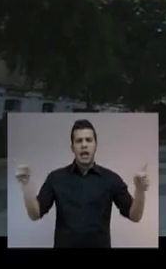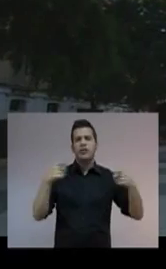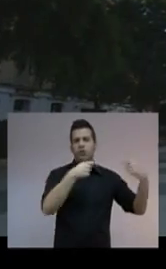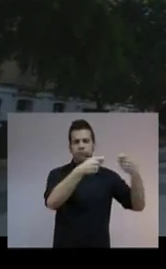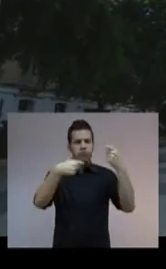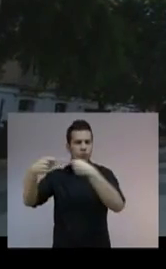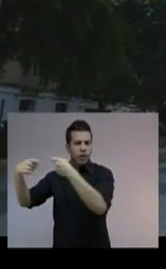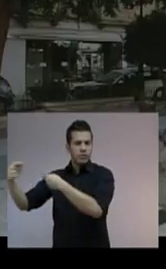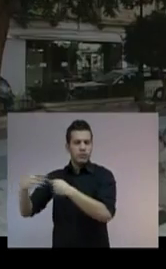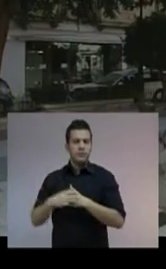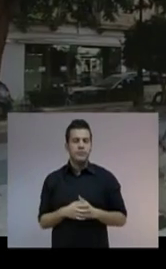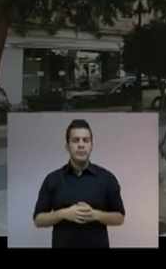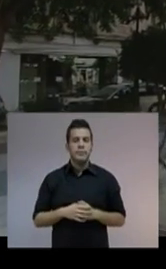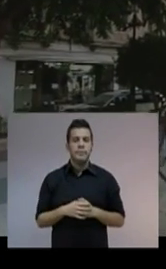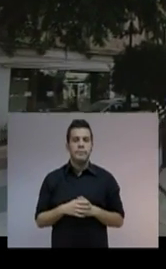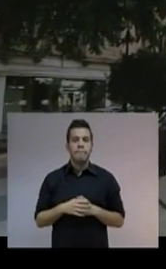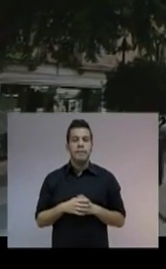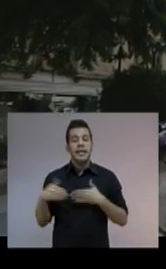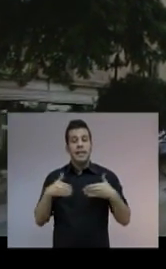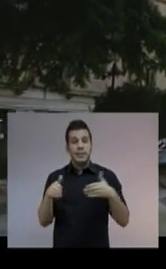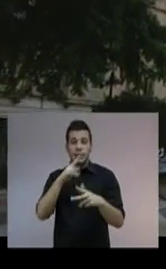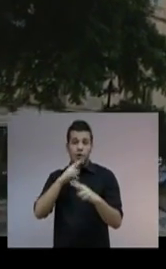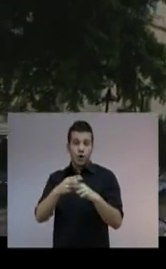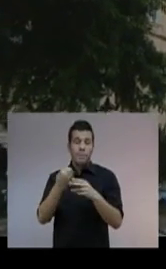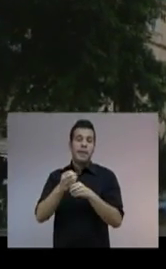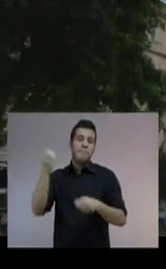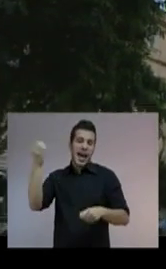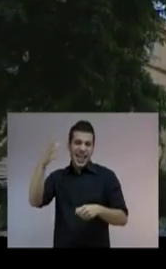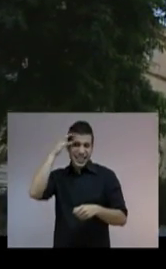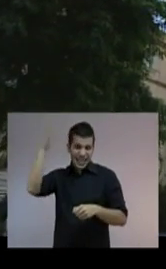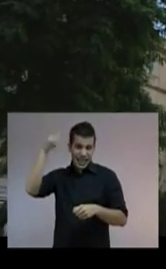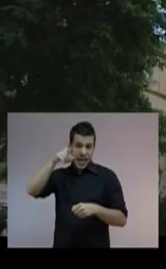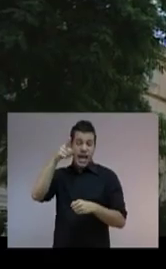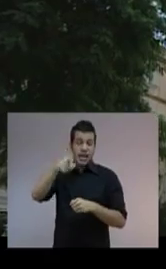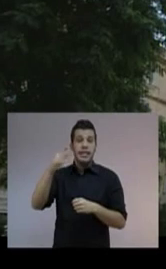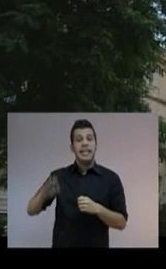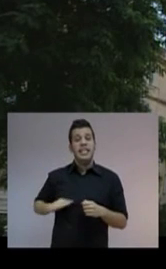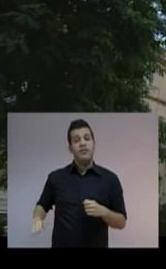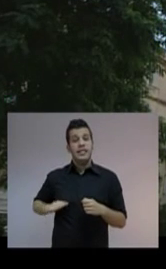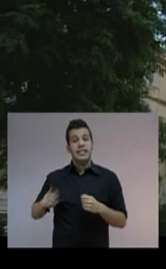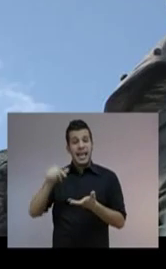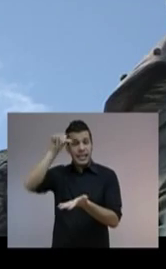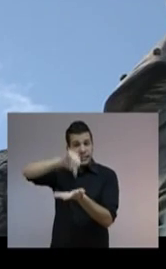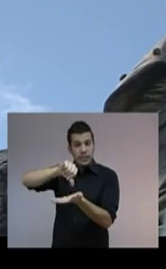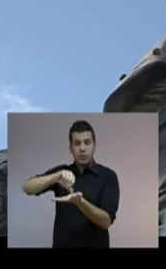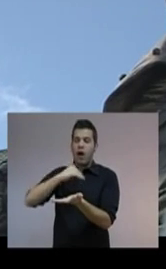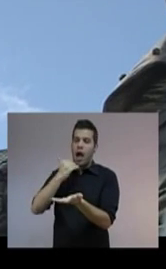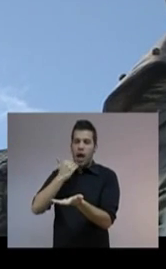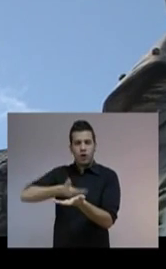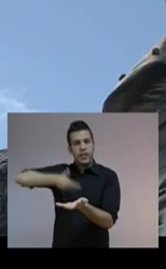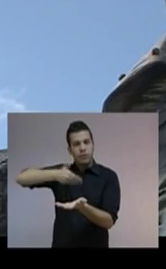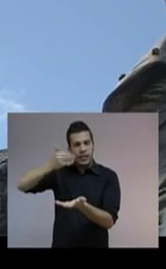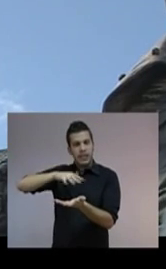El Paseo Vara de Rey, en pleno centro de Ibiza, es uno de los puntos neurálgicos de la